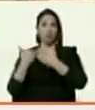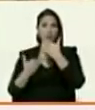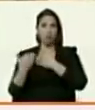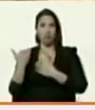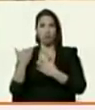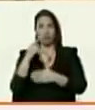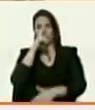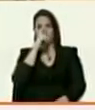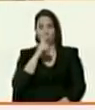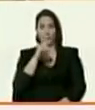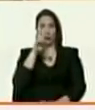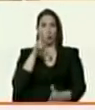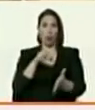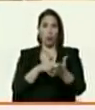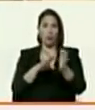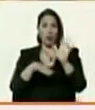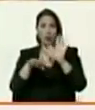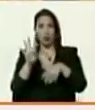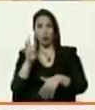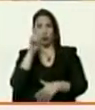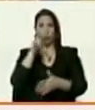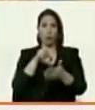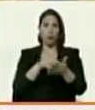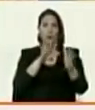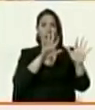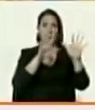los años 2014,